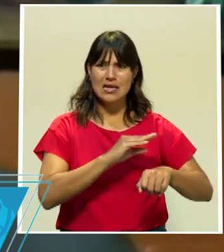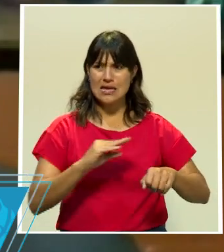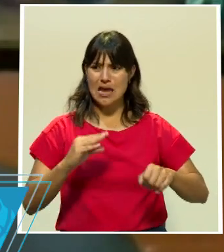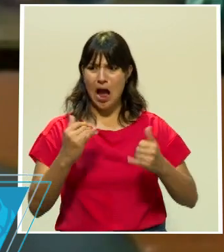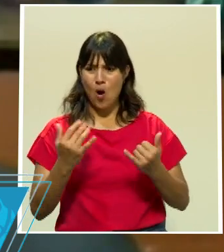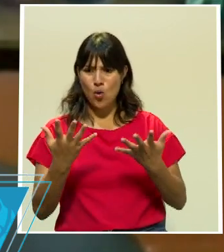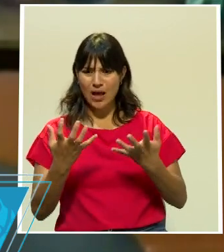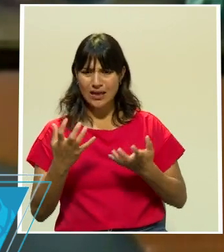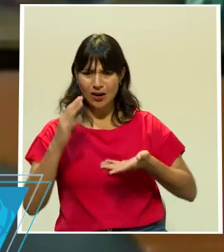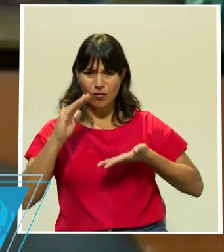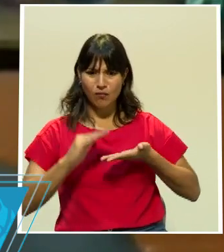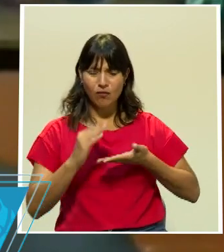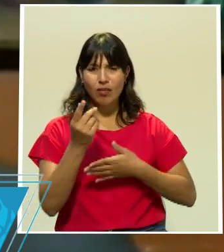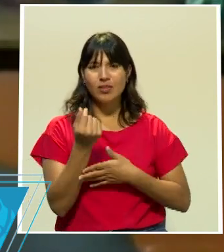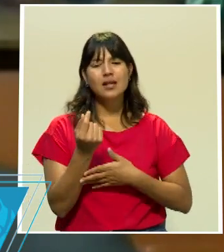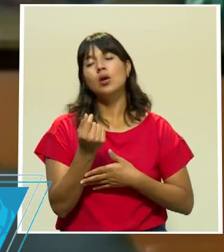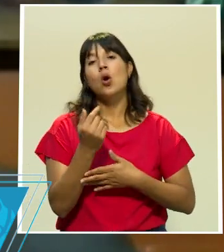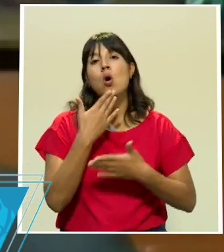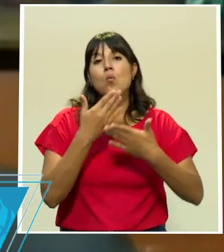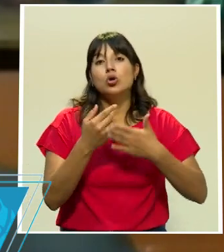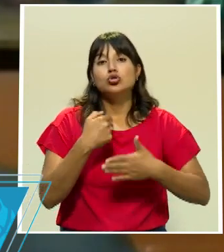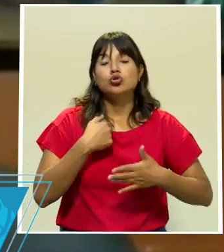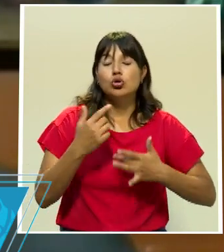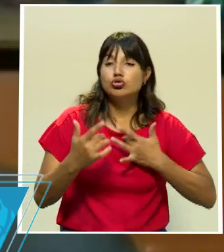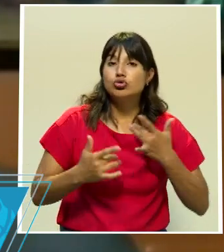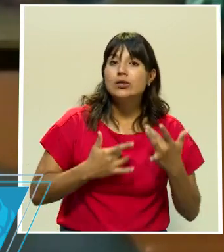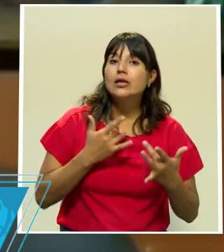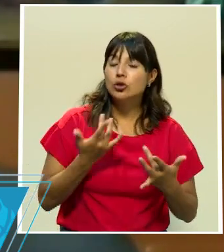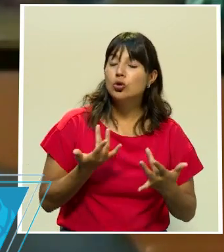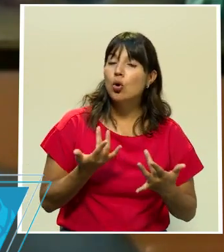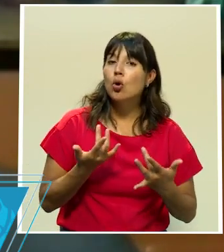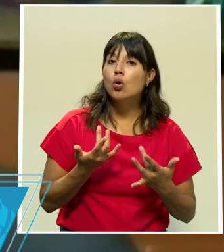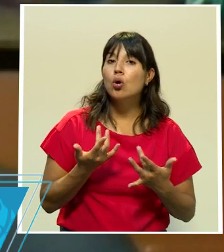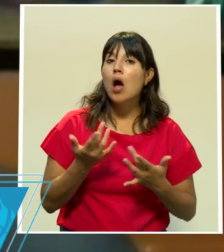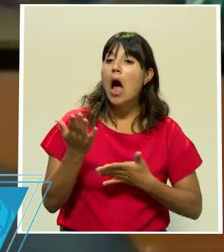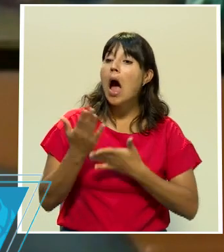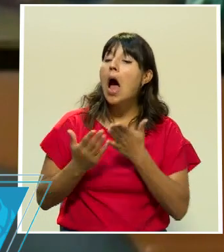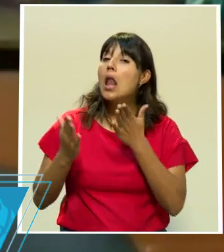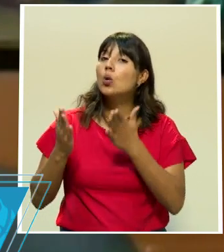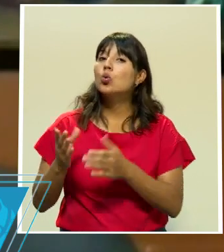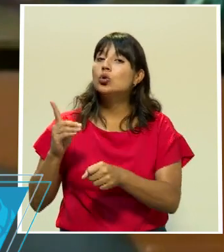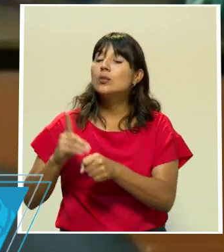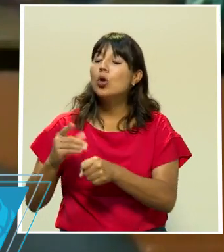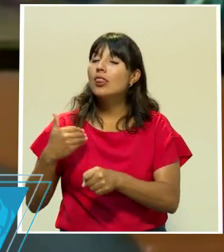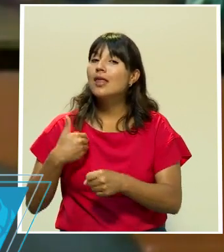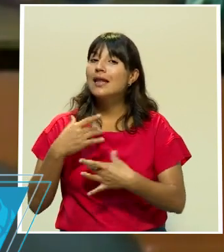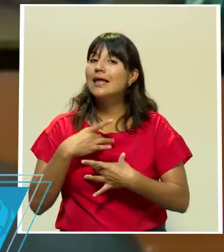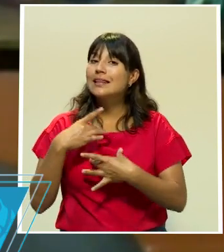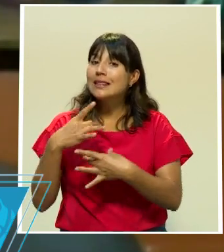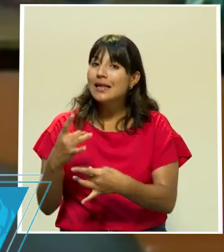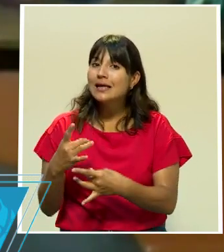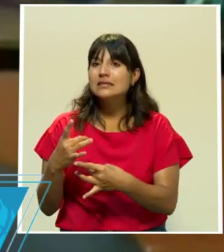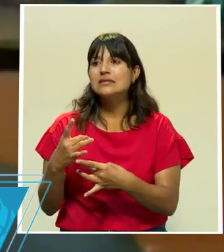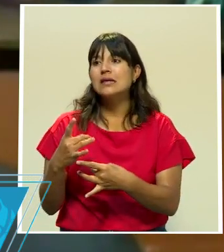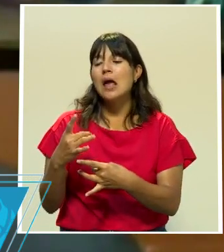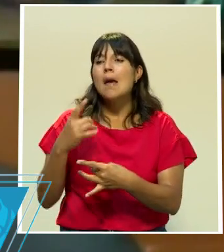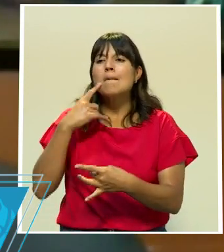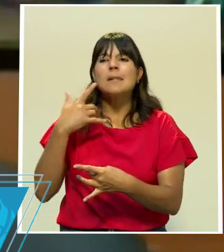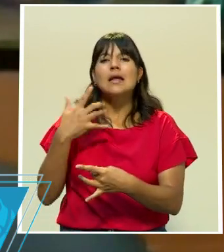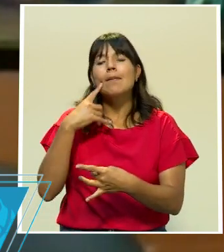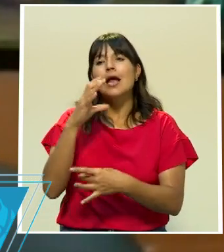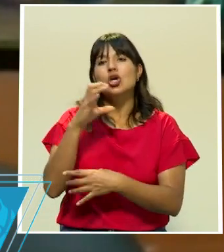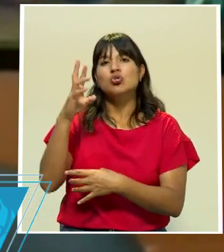recortes. Bueno, yo siento que hay un interés también de algunos diputados de oposición de llevar este país